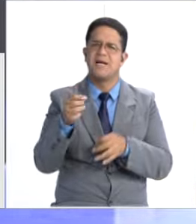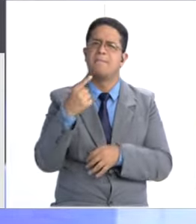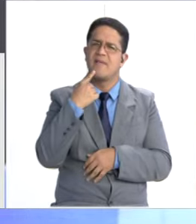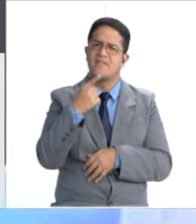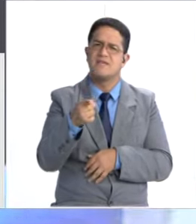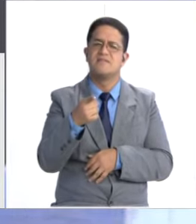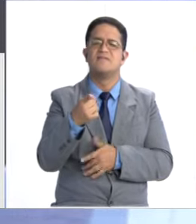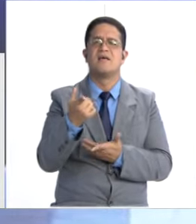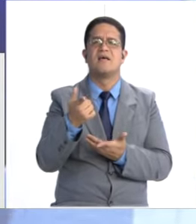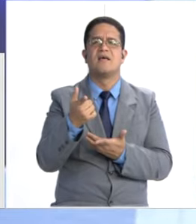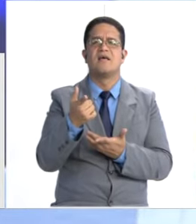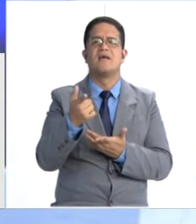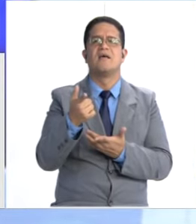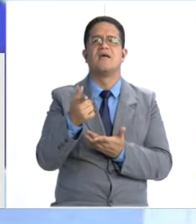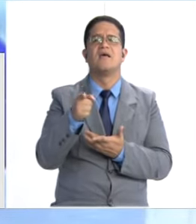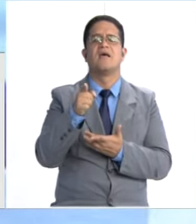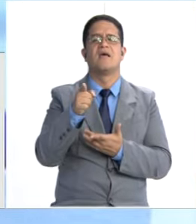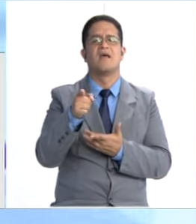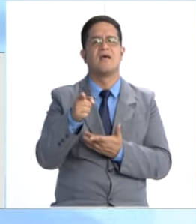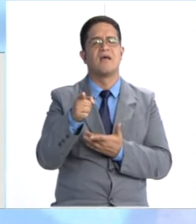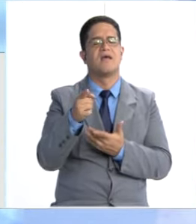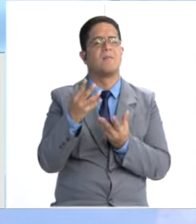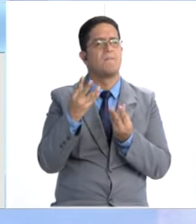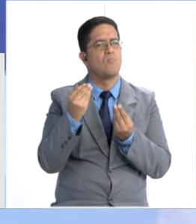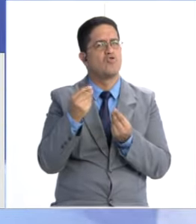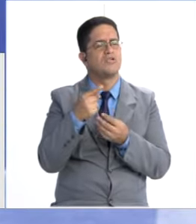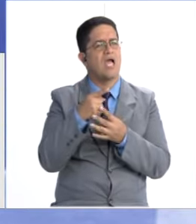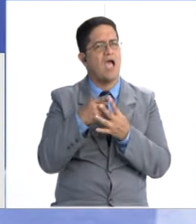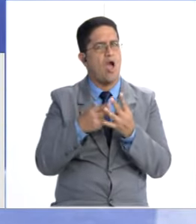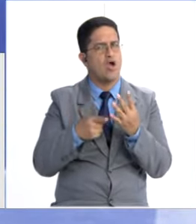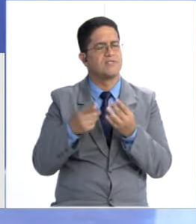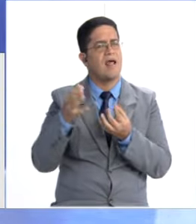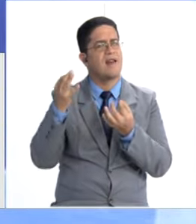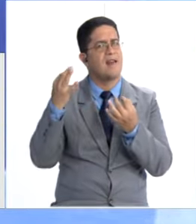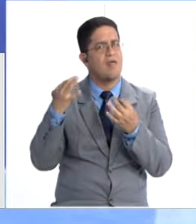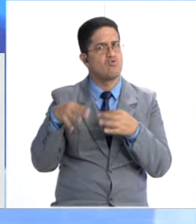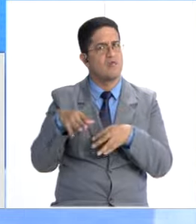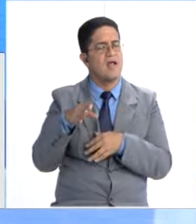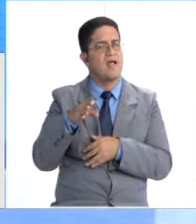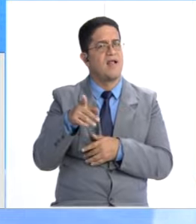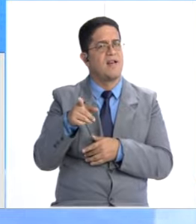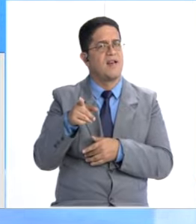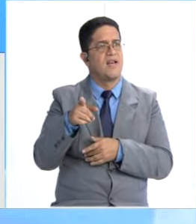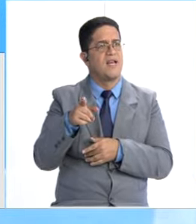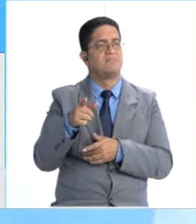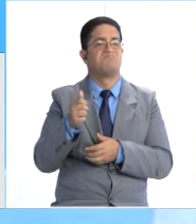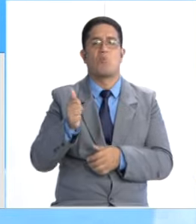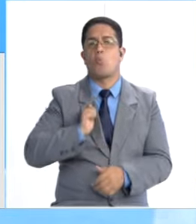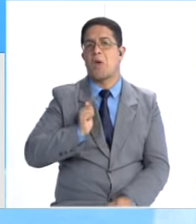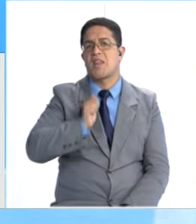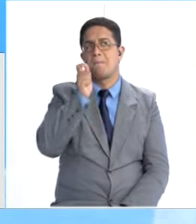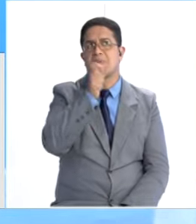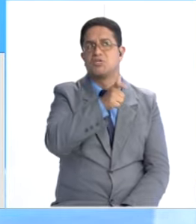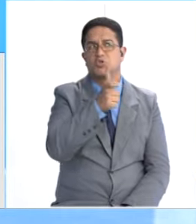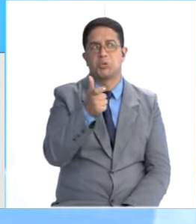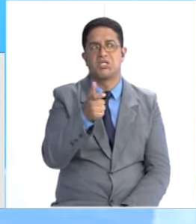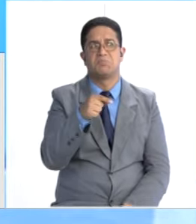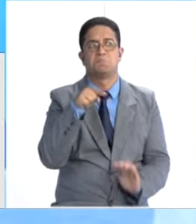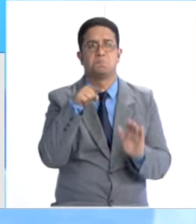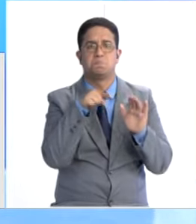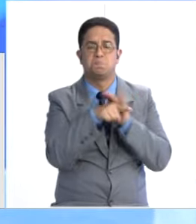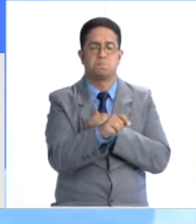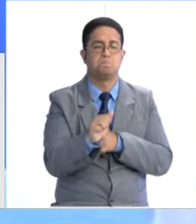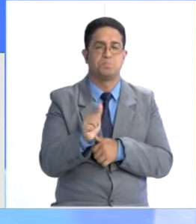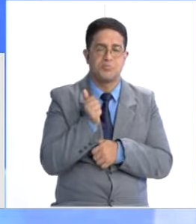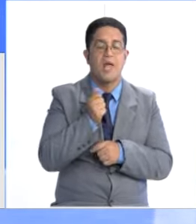especialista, pese a que muchos de estos multivitamínicos y además productos naturales están directamente en anaquel y que no necesitan muchas veces récipe. Pero el control es muy